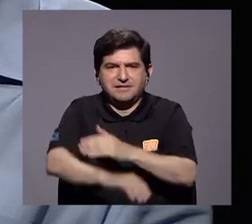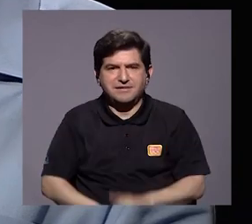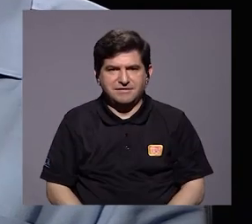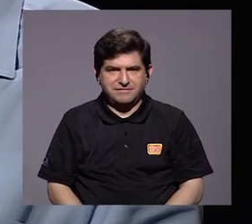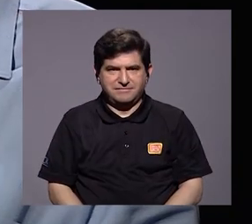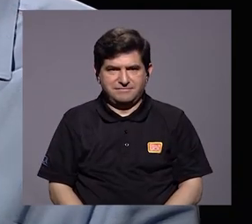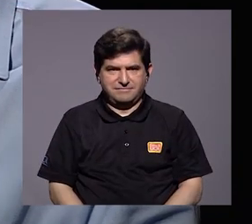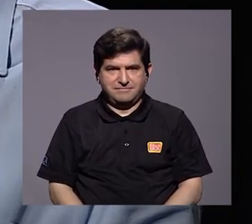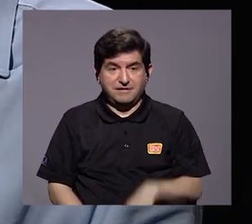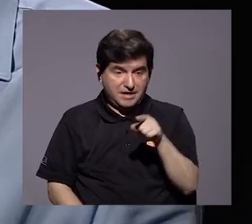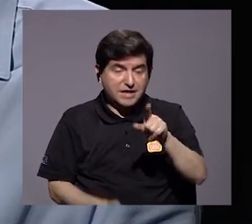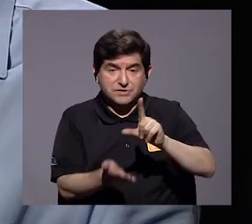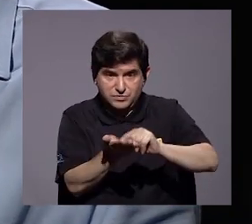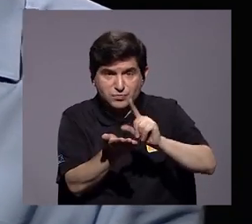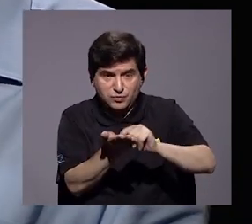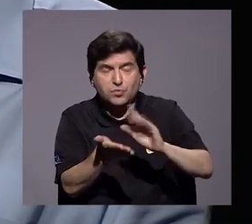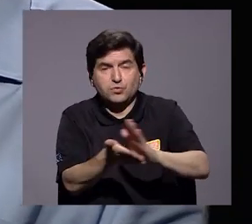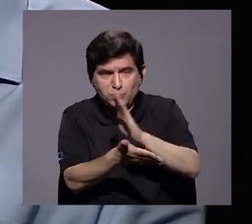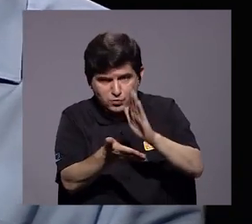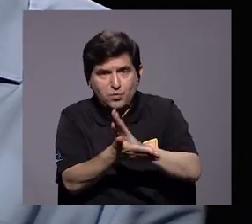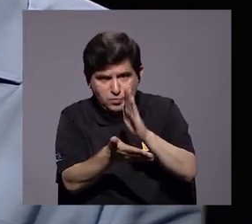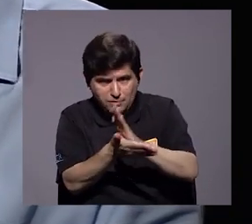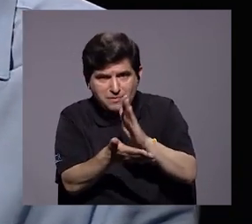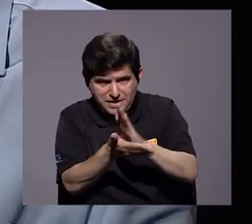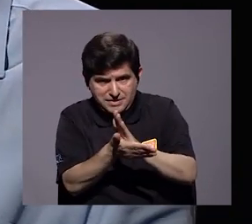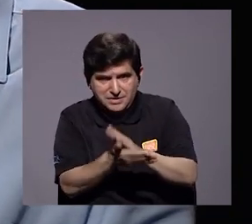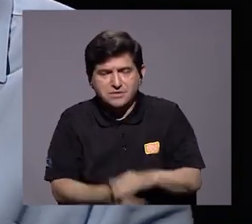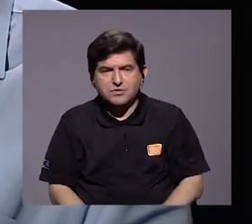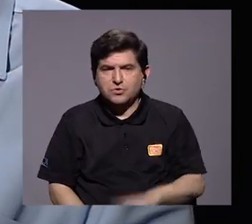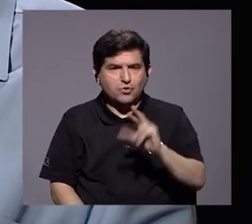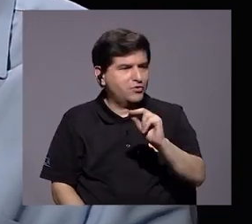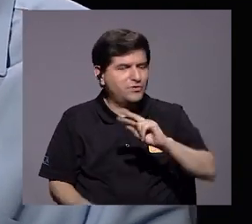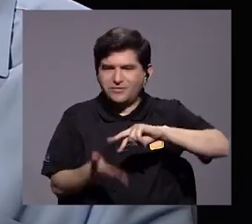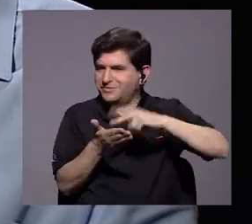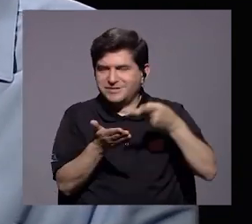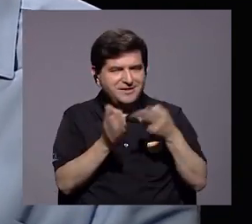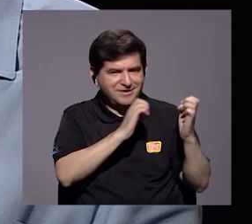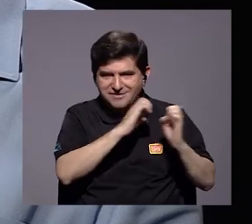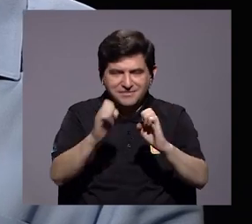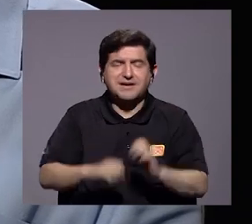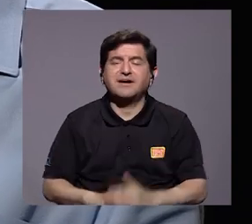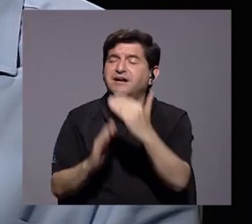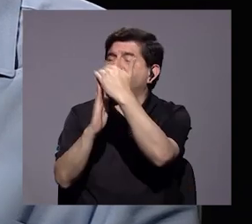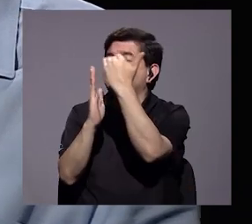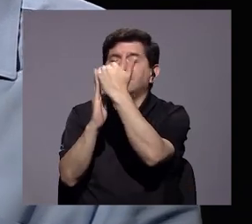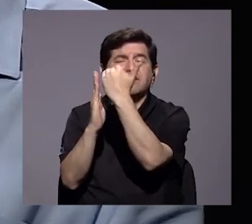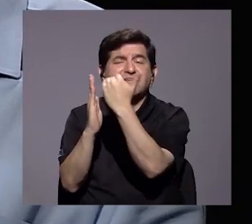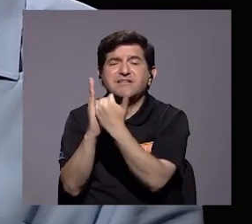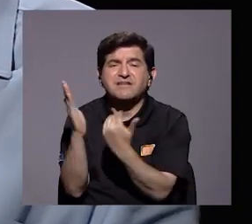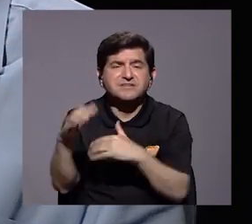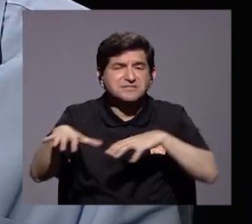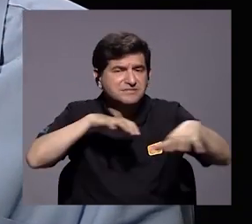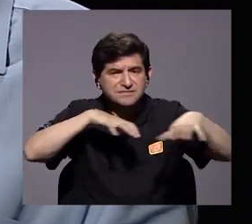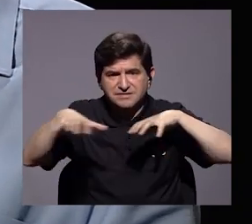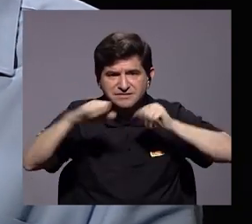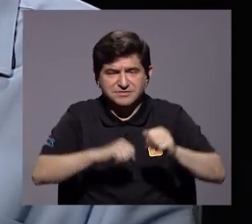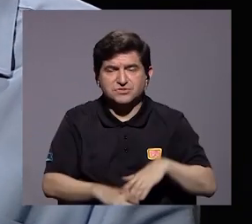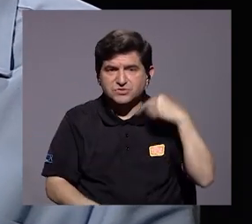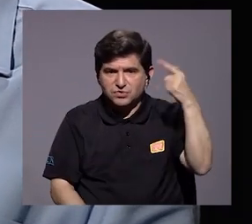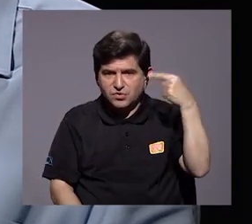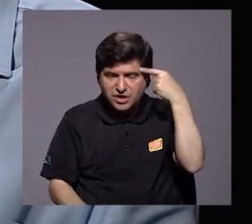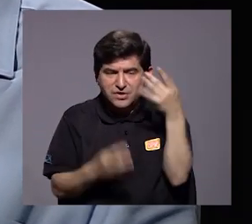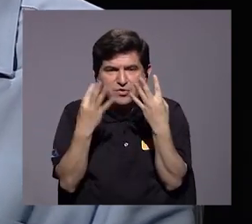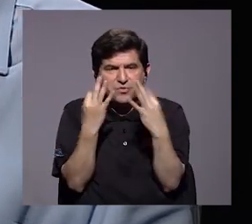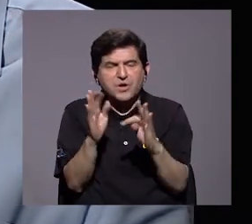una estrategia es un documento que se llama estrategia no es una estrategia es un listado de acciones que el gobierno